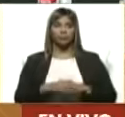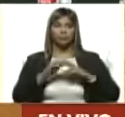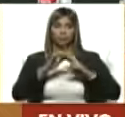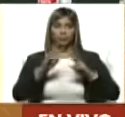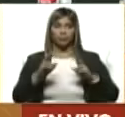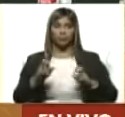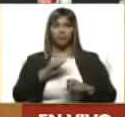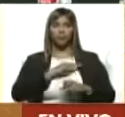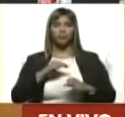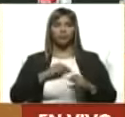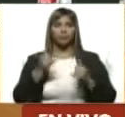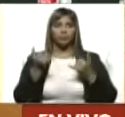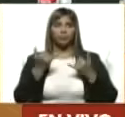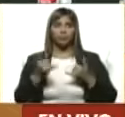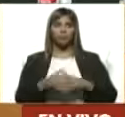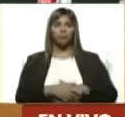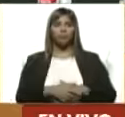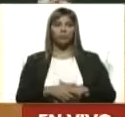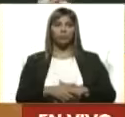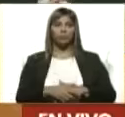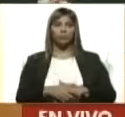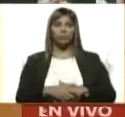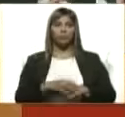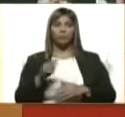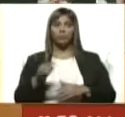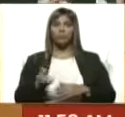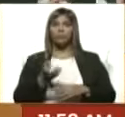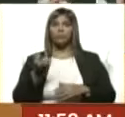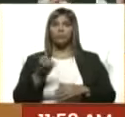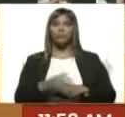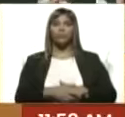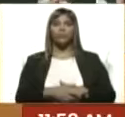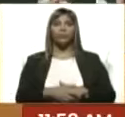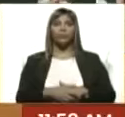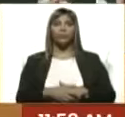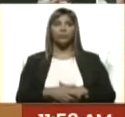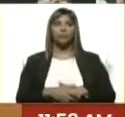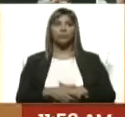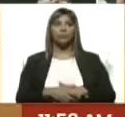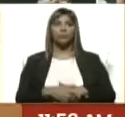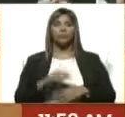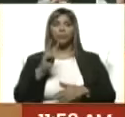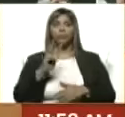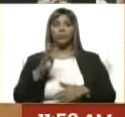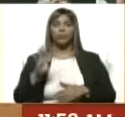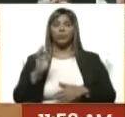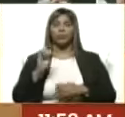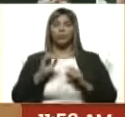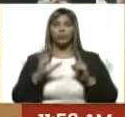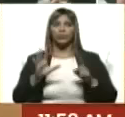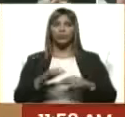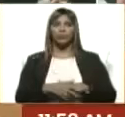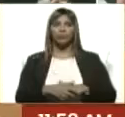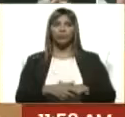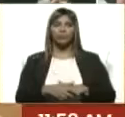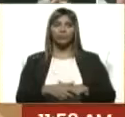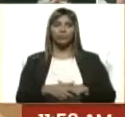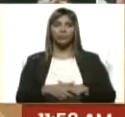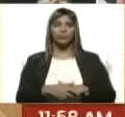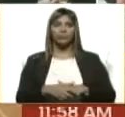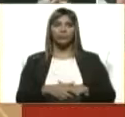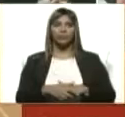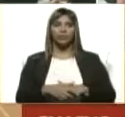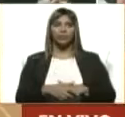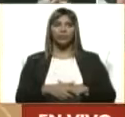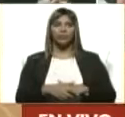Autochequeémonos nosotros mismos. Auditoría en caliente. Con el 2406. Eso nos